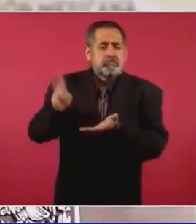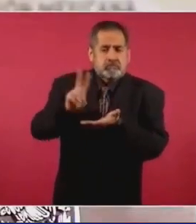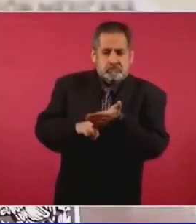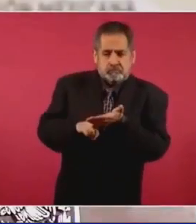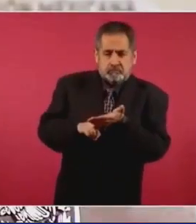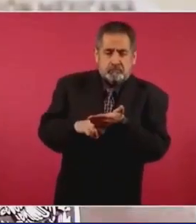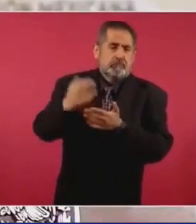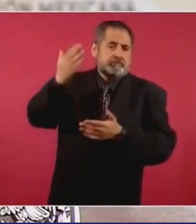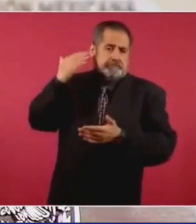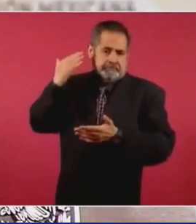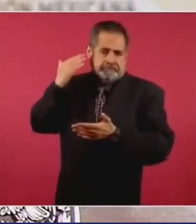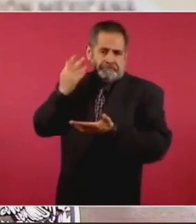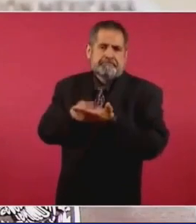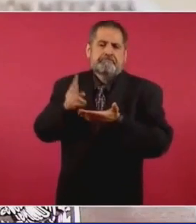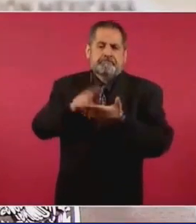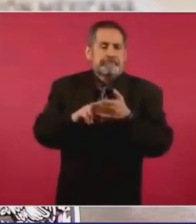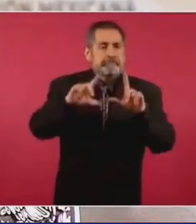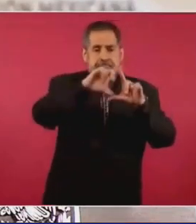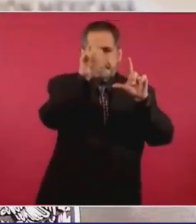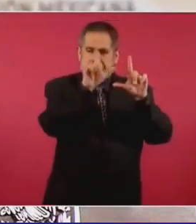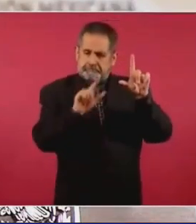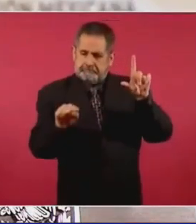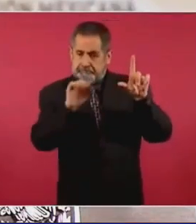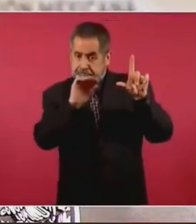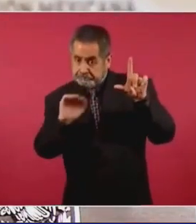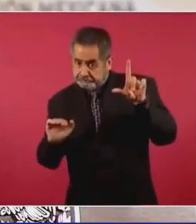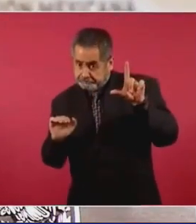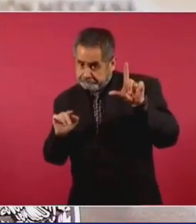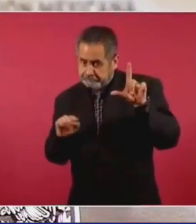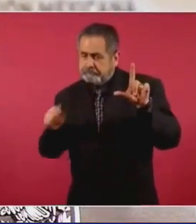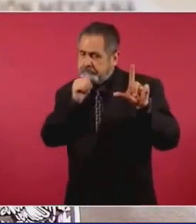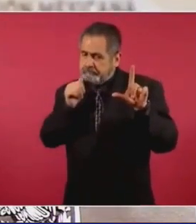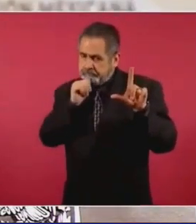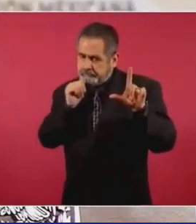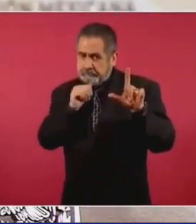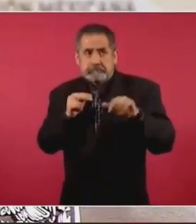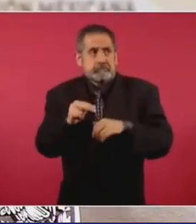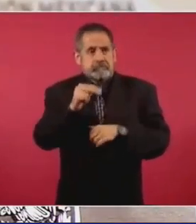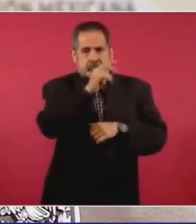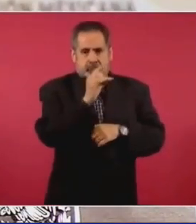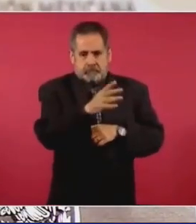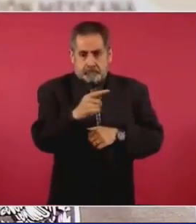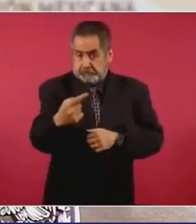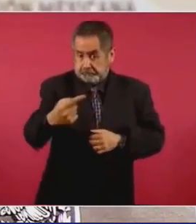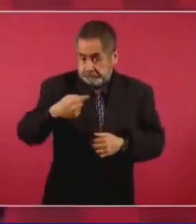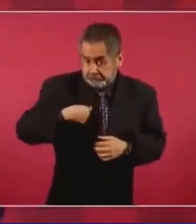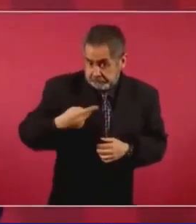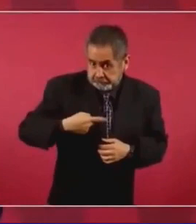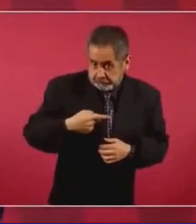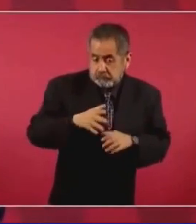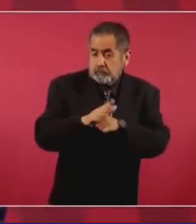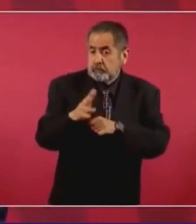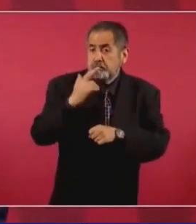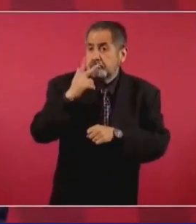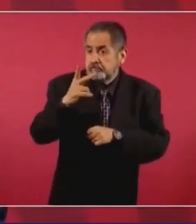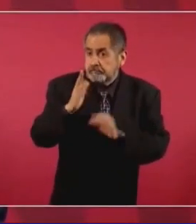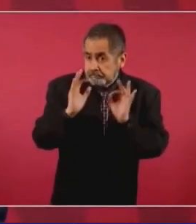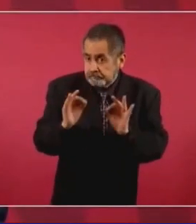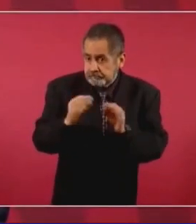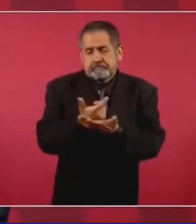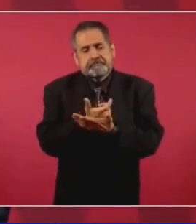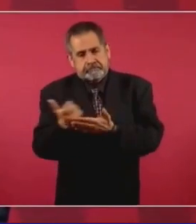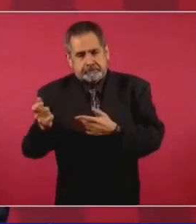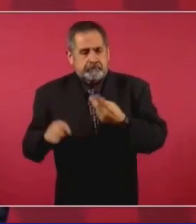actual en el resto del país. Entonces, si me preguntas qué, el salario. ¿Qué otra cosa?